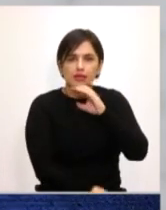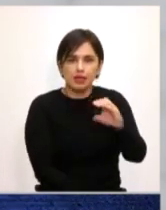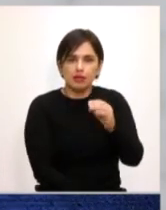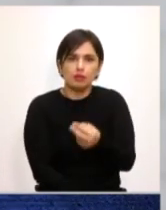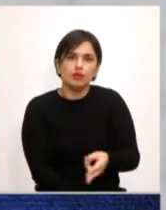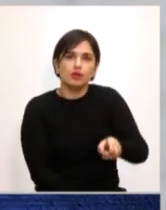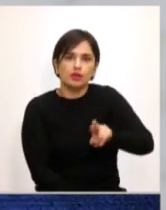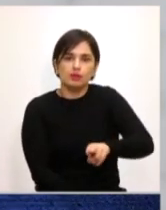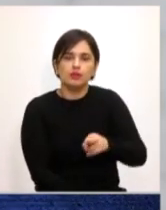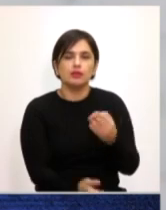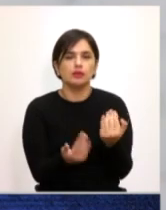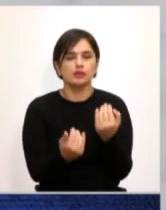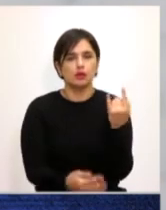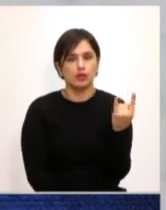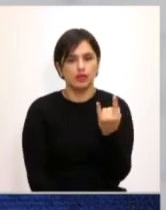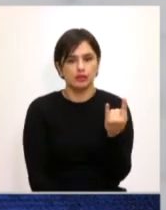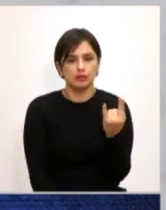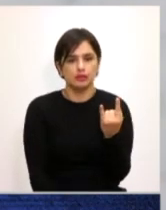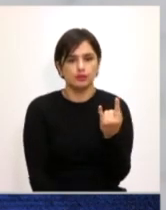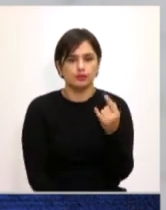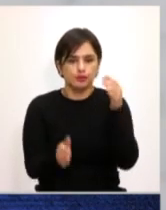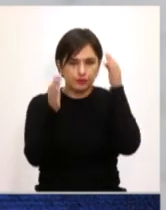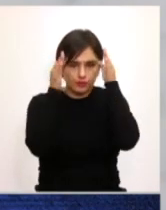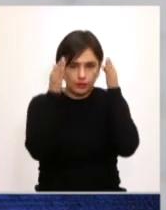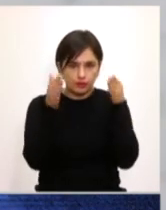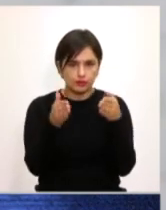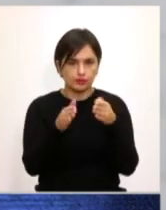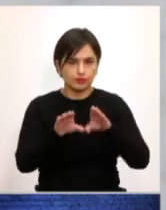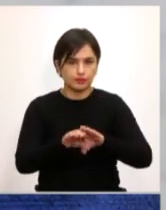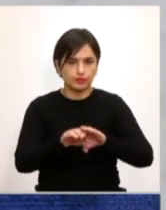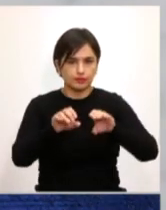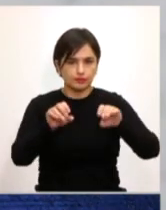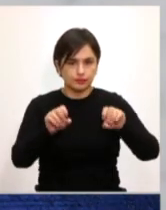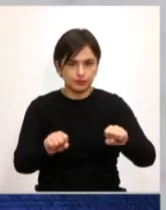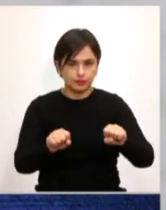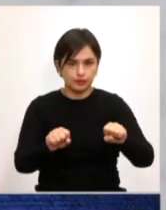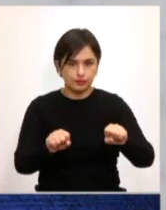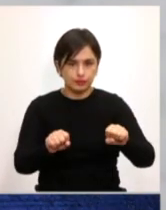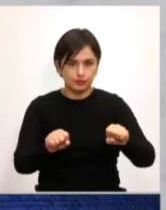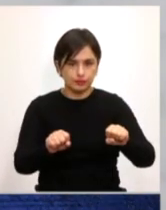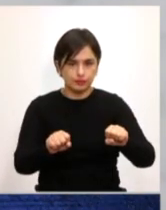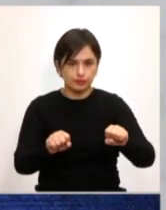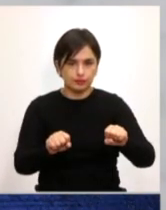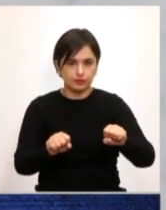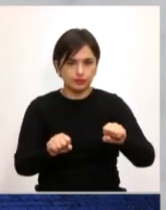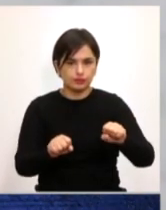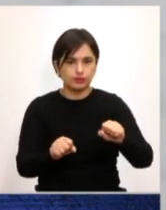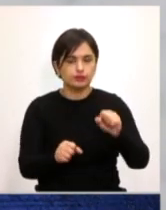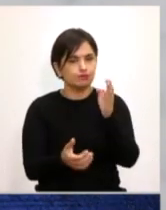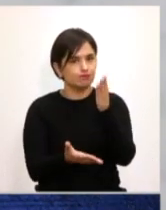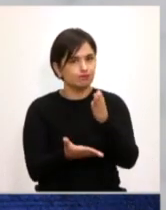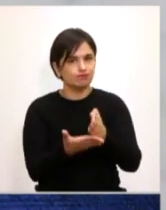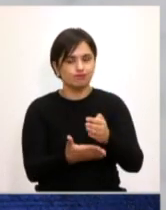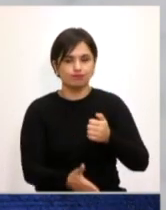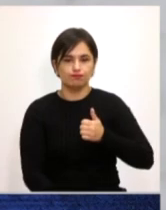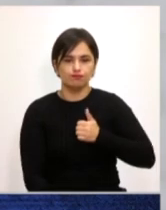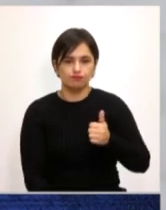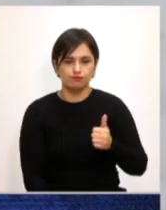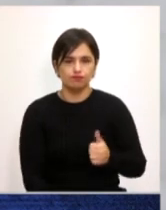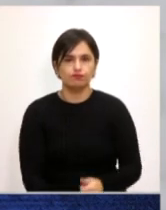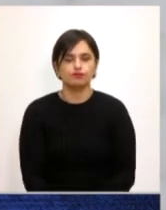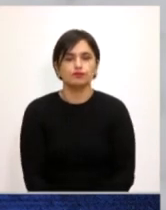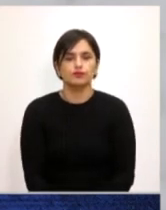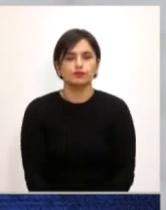necesidad urgente de abordar estos compromisos y darles estricto cumplimiento. Del